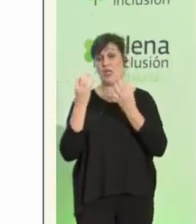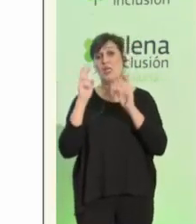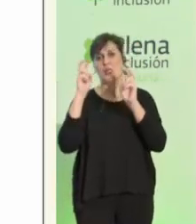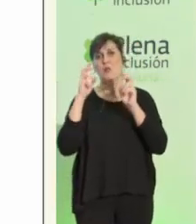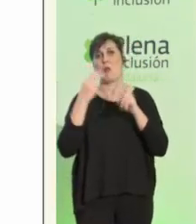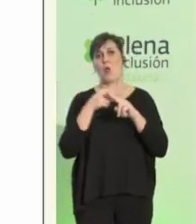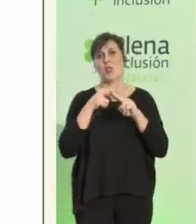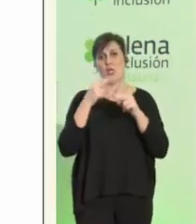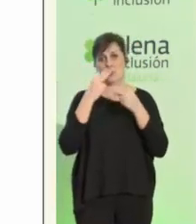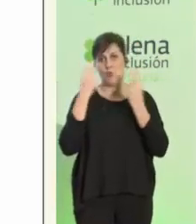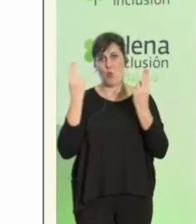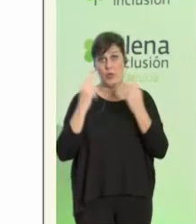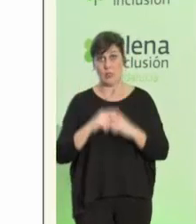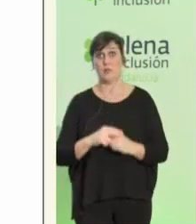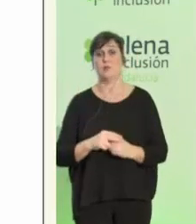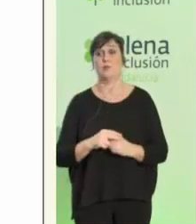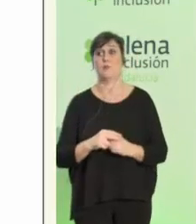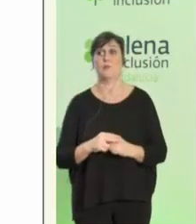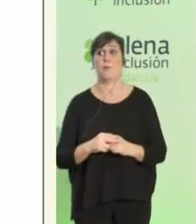públicas.